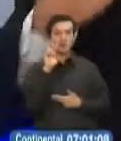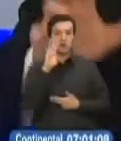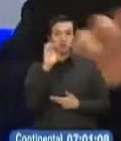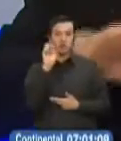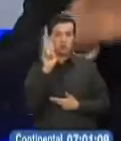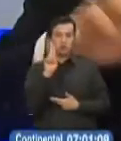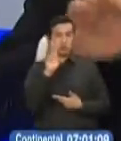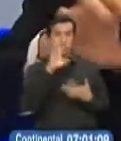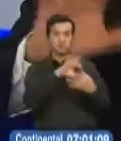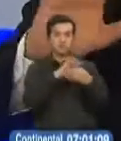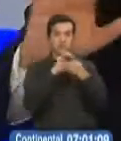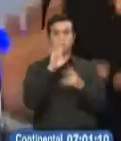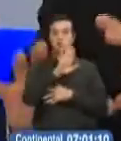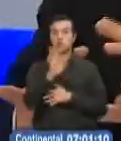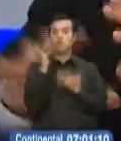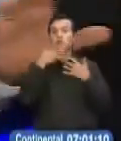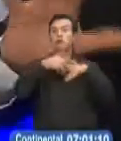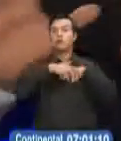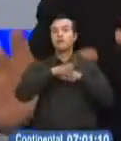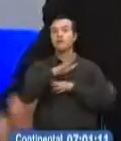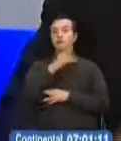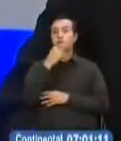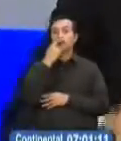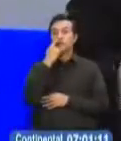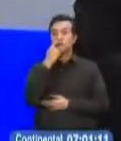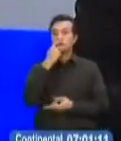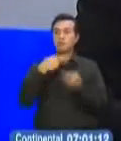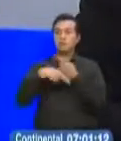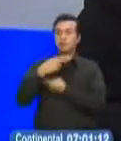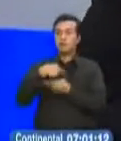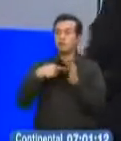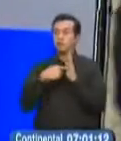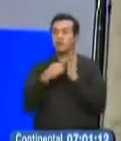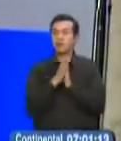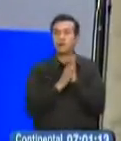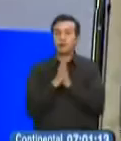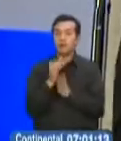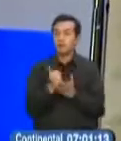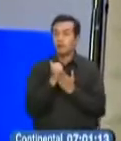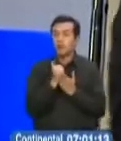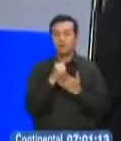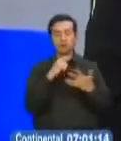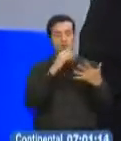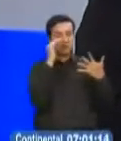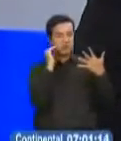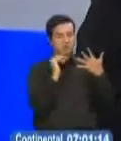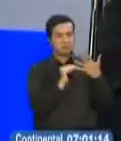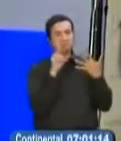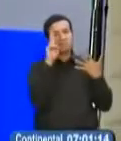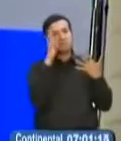que básicamente son integraciones de carácter comercial arancelaria, otros que quieren el tema